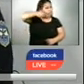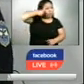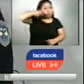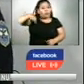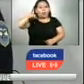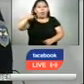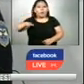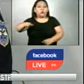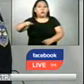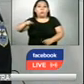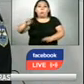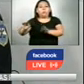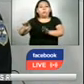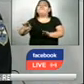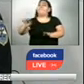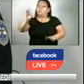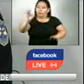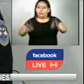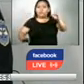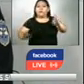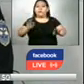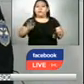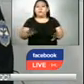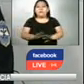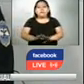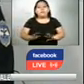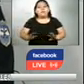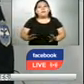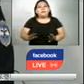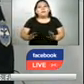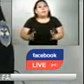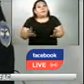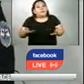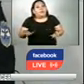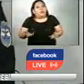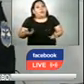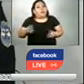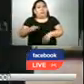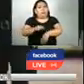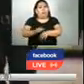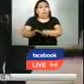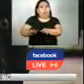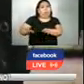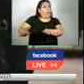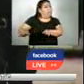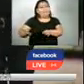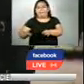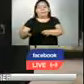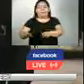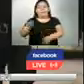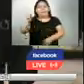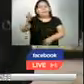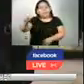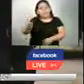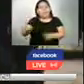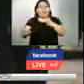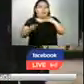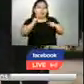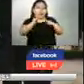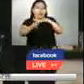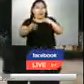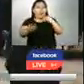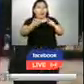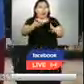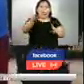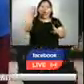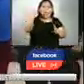ese caso no quede en la impunidad, ni mucho menos que se alargue mucho tiempo. El titular de la PNC también se refirió al caso del